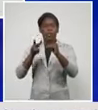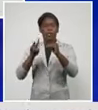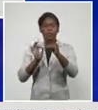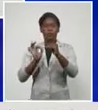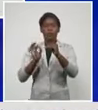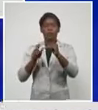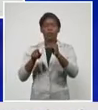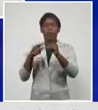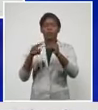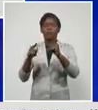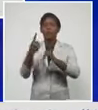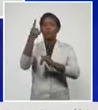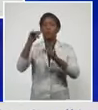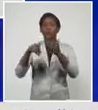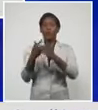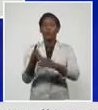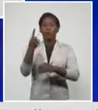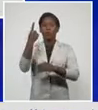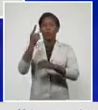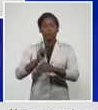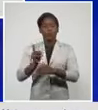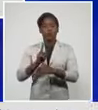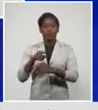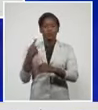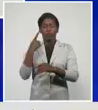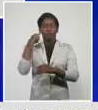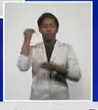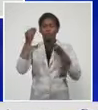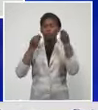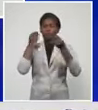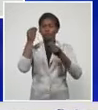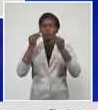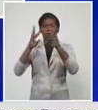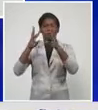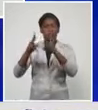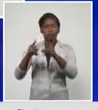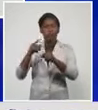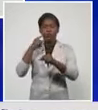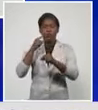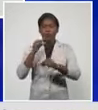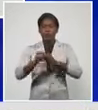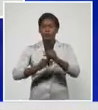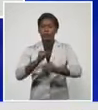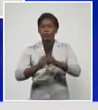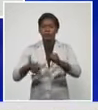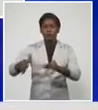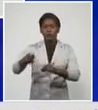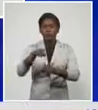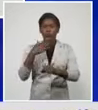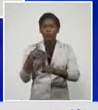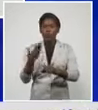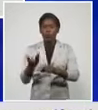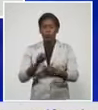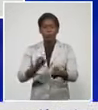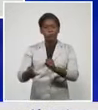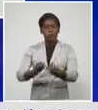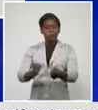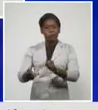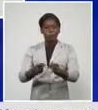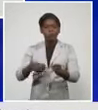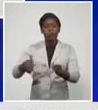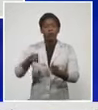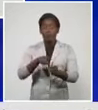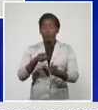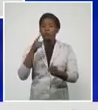día que tuvo las tasas más bajas, sino que realmente ha sido un comportamiento que se ha ido manteniendo. Claro, aquí